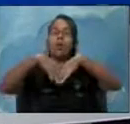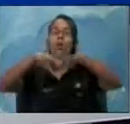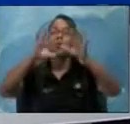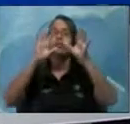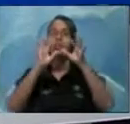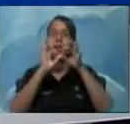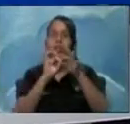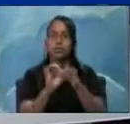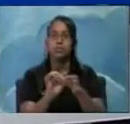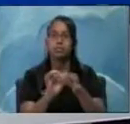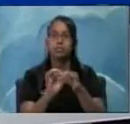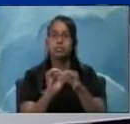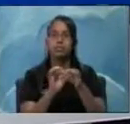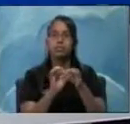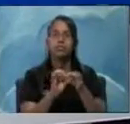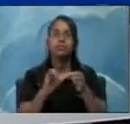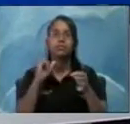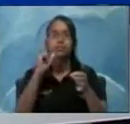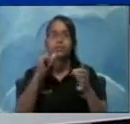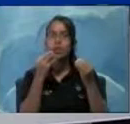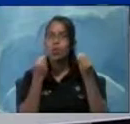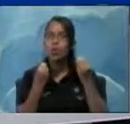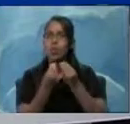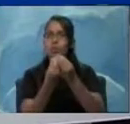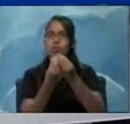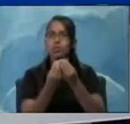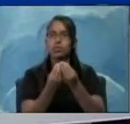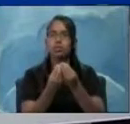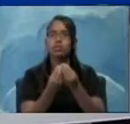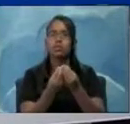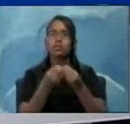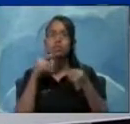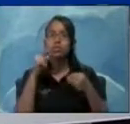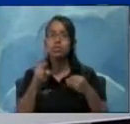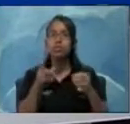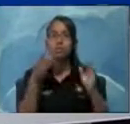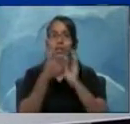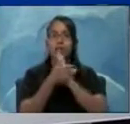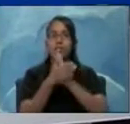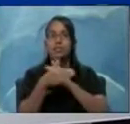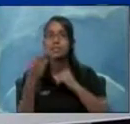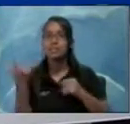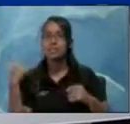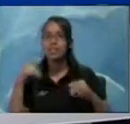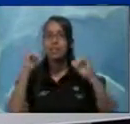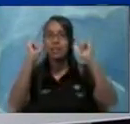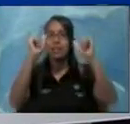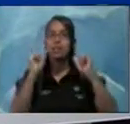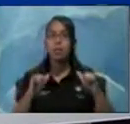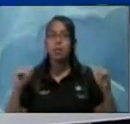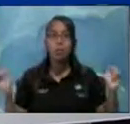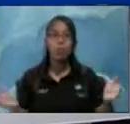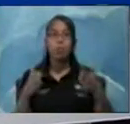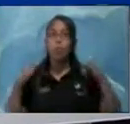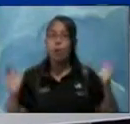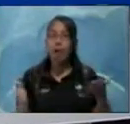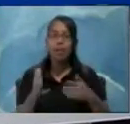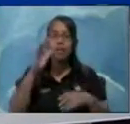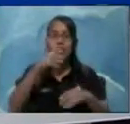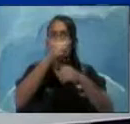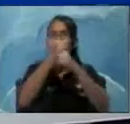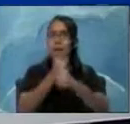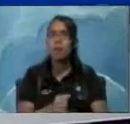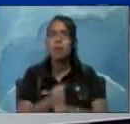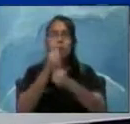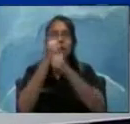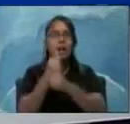unánimes unánimes juntos eso significa que tenían el mismo ánimo estaban esperando